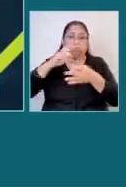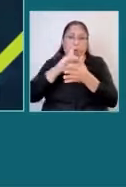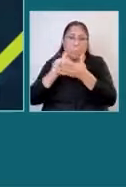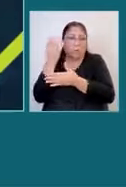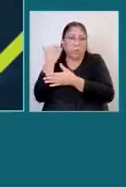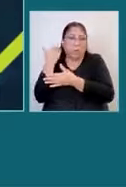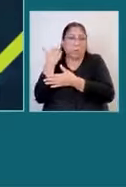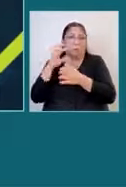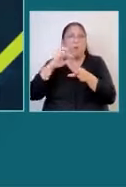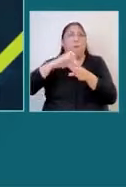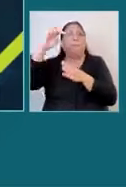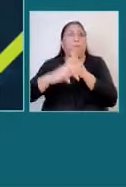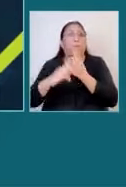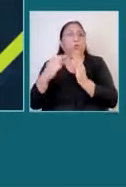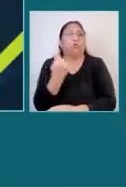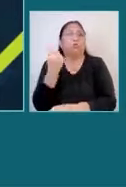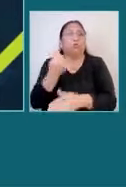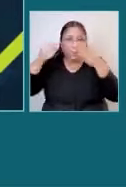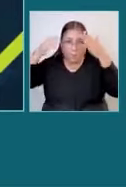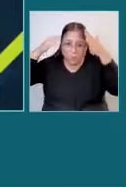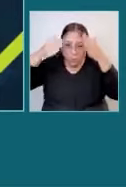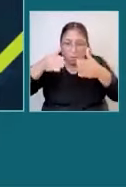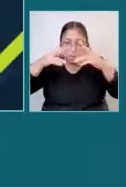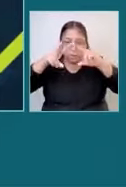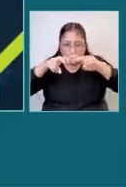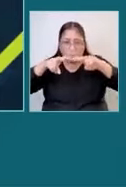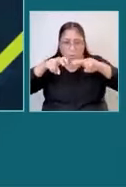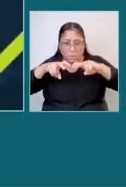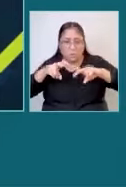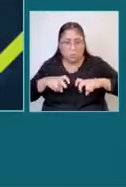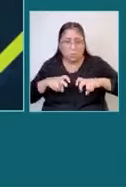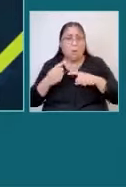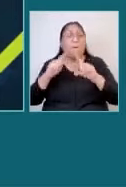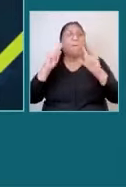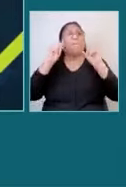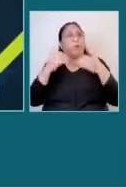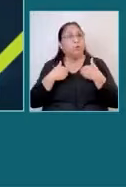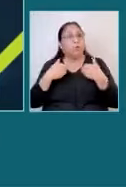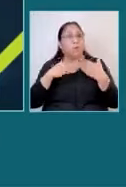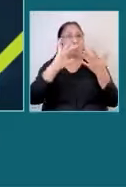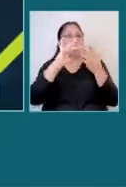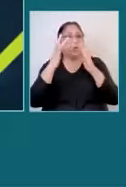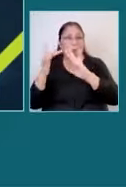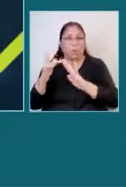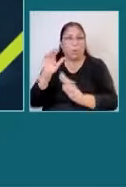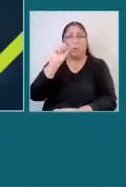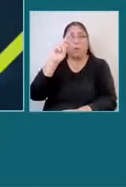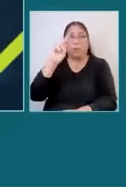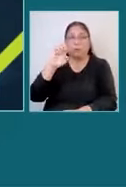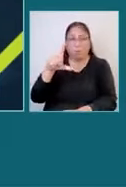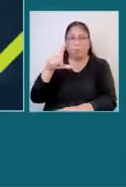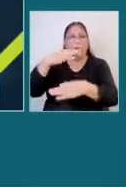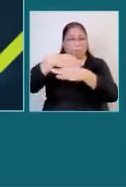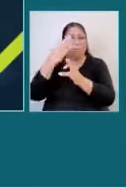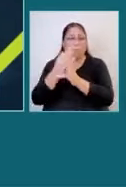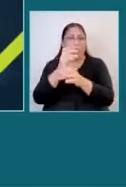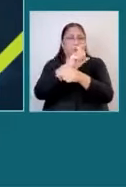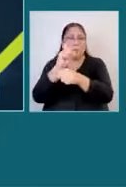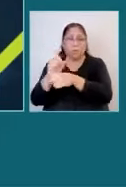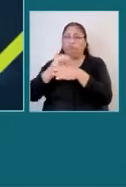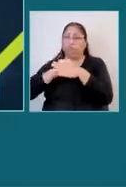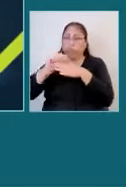¿no?, para proyectos solamente enfocados en temas de investigación, ¿no? Pero también tenemos, mediante la Red Ángel, muchos programas de formación,